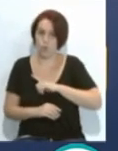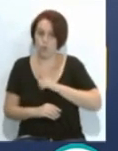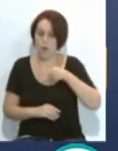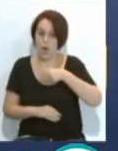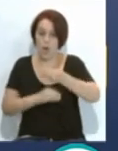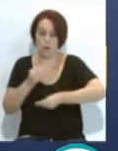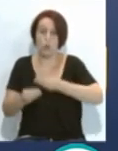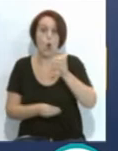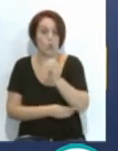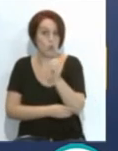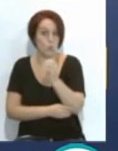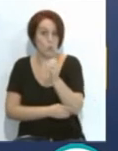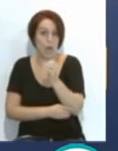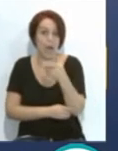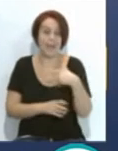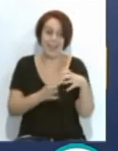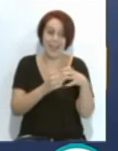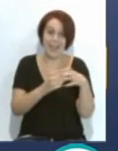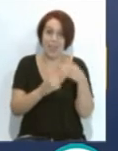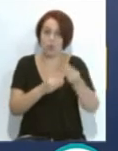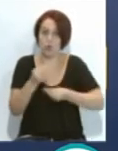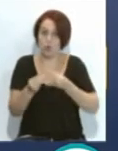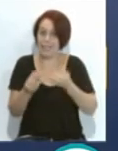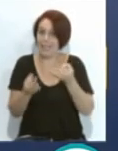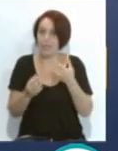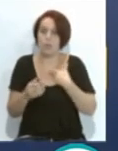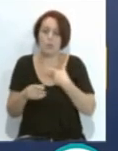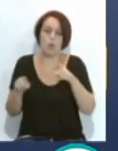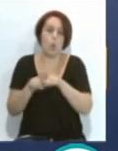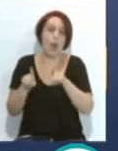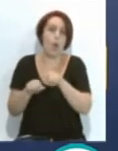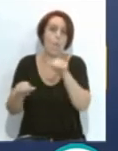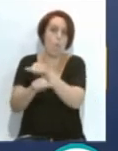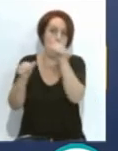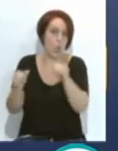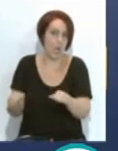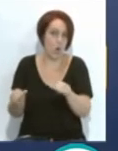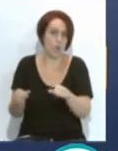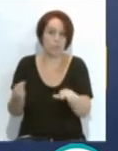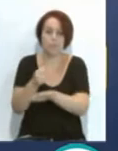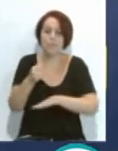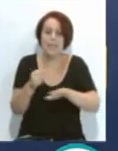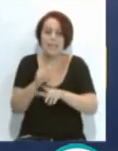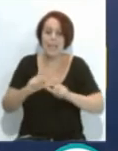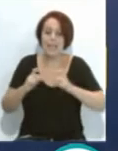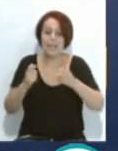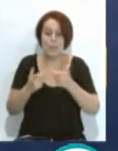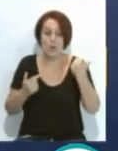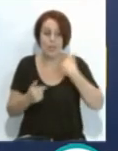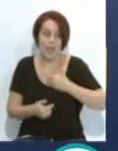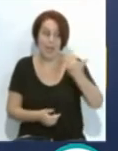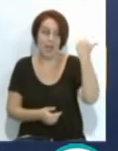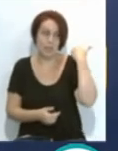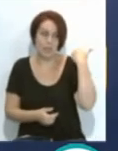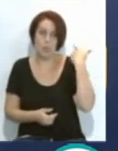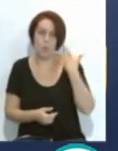hecho Osasuna y Granada como ejemplos de, con una base del equipo que traían, pues haberlo